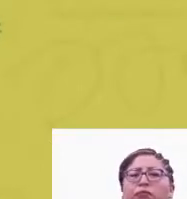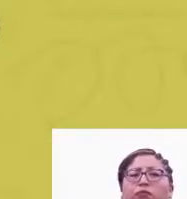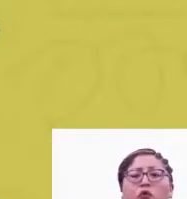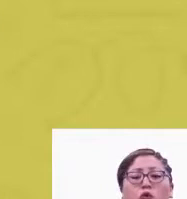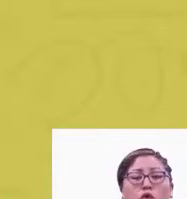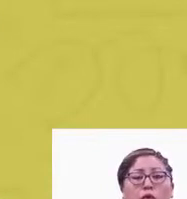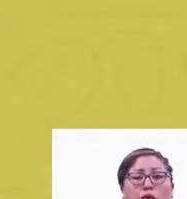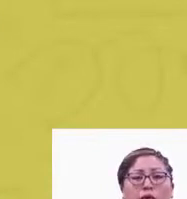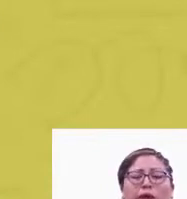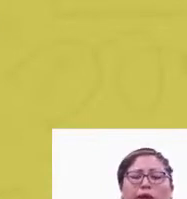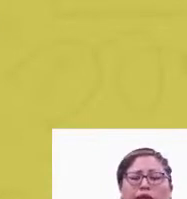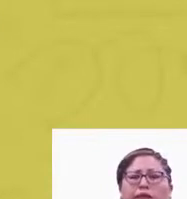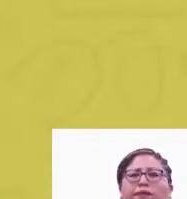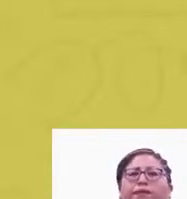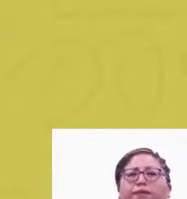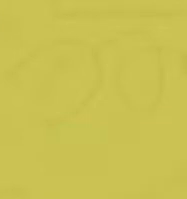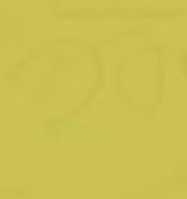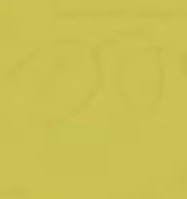COVID-19.